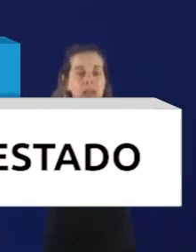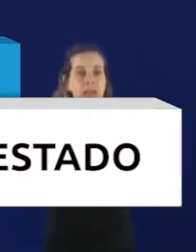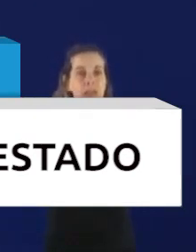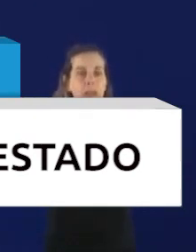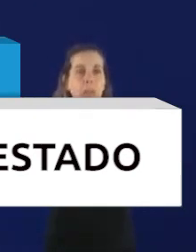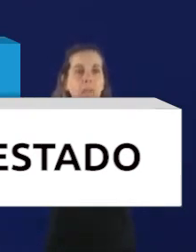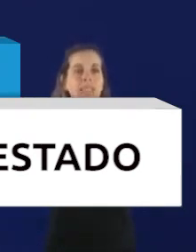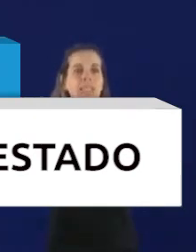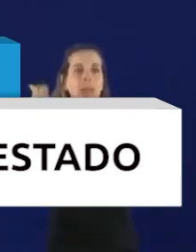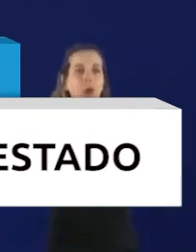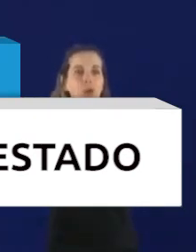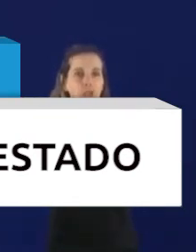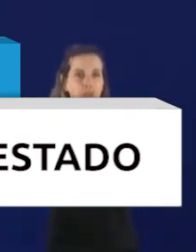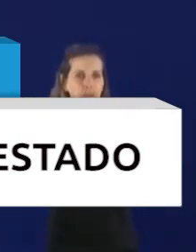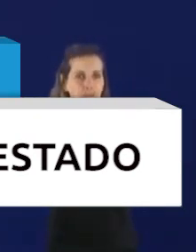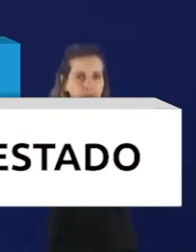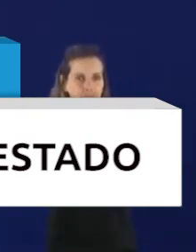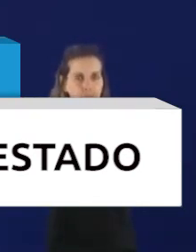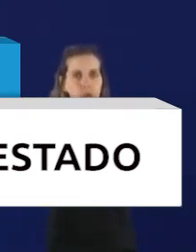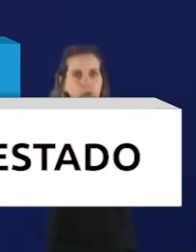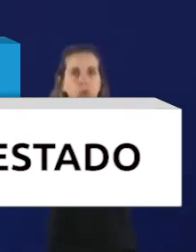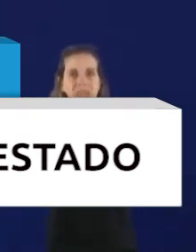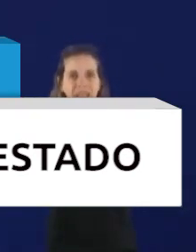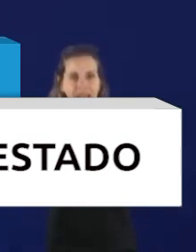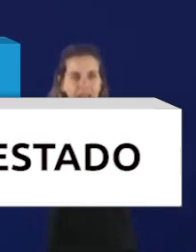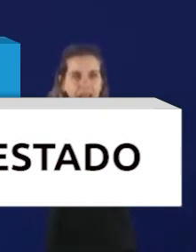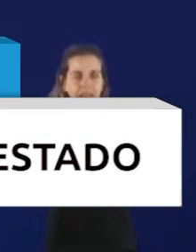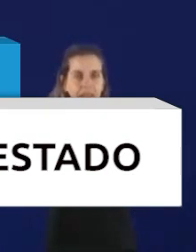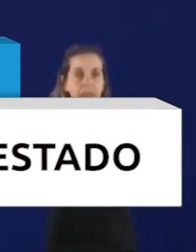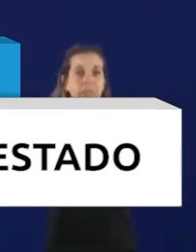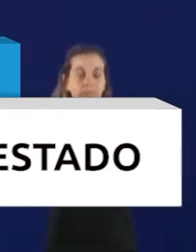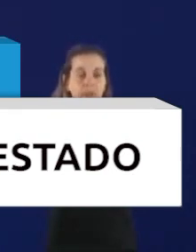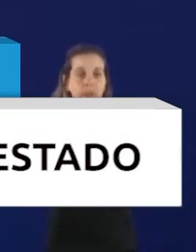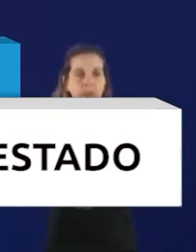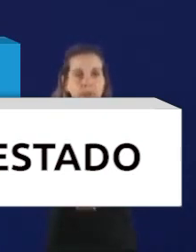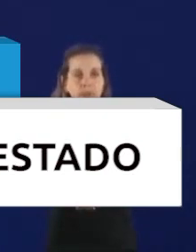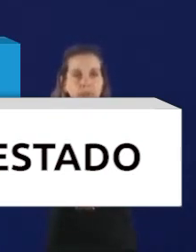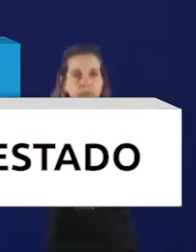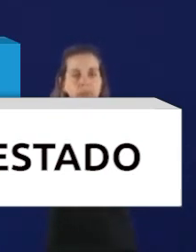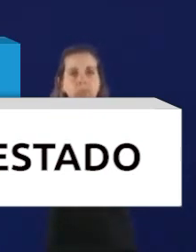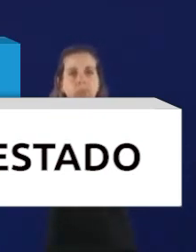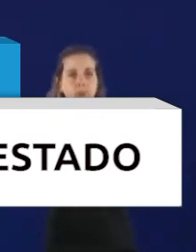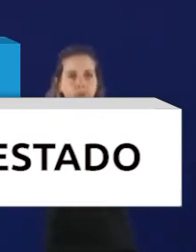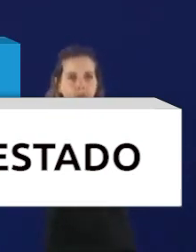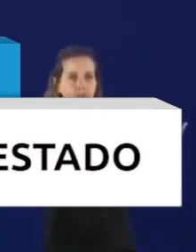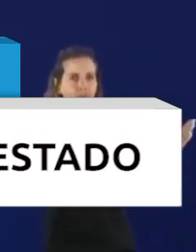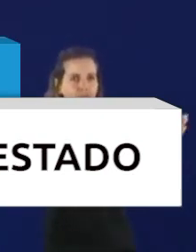un 23% en subsecretarías. Por lo tanto, la reducción